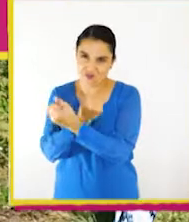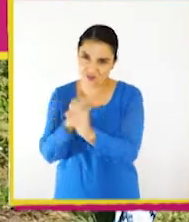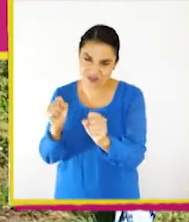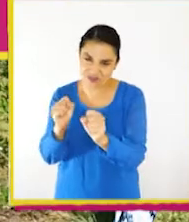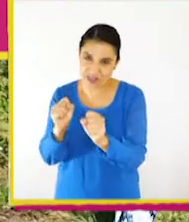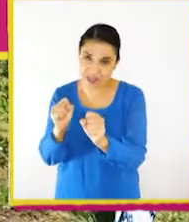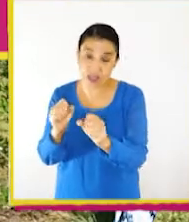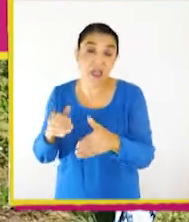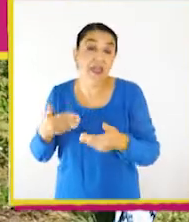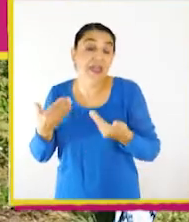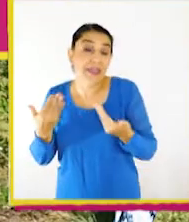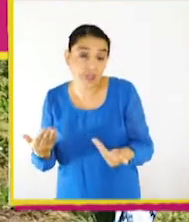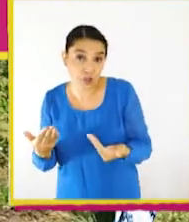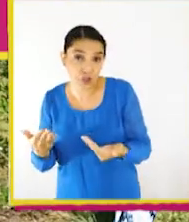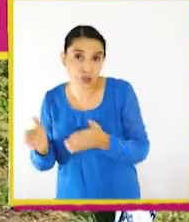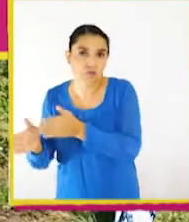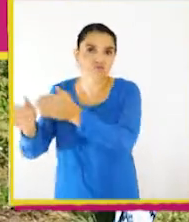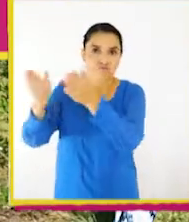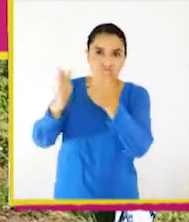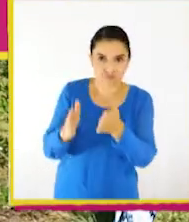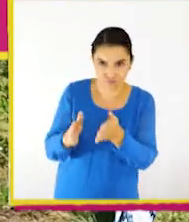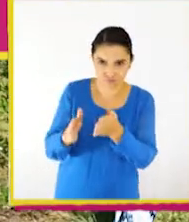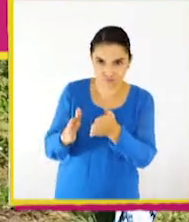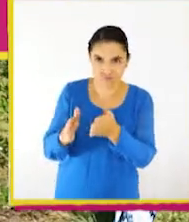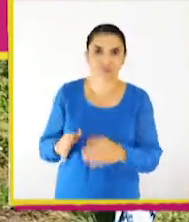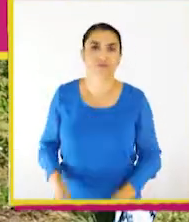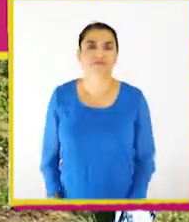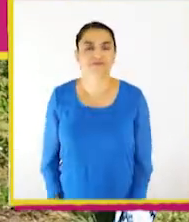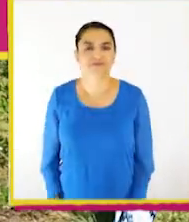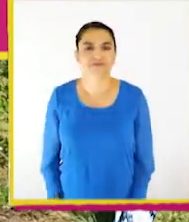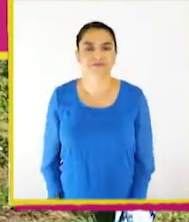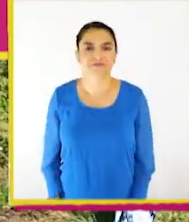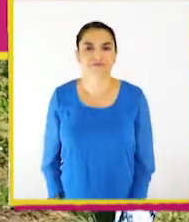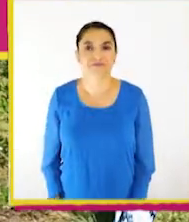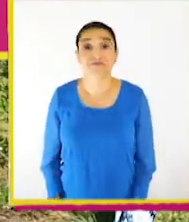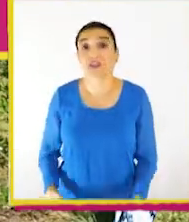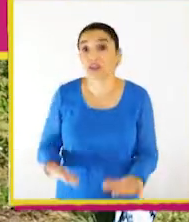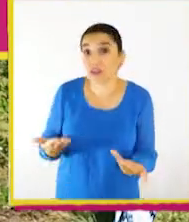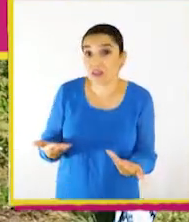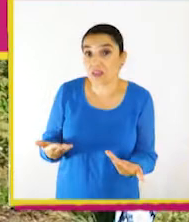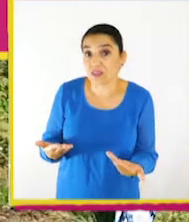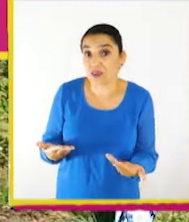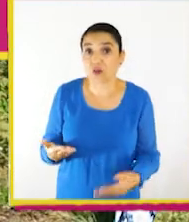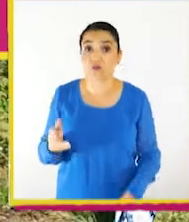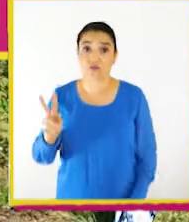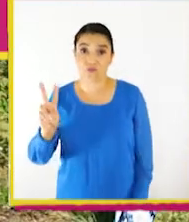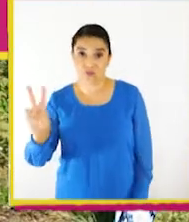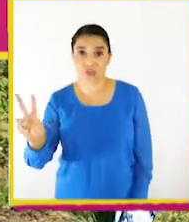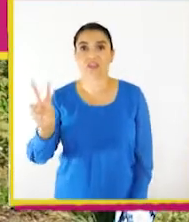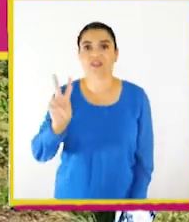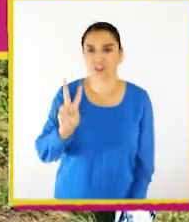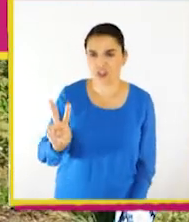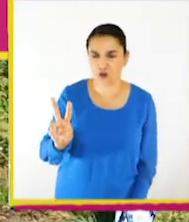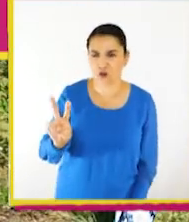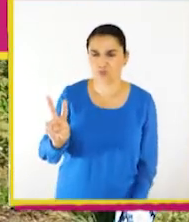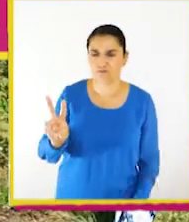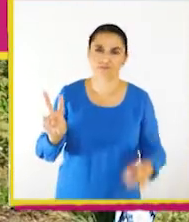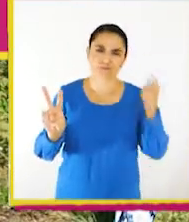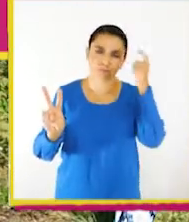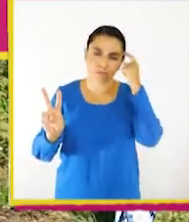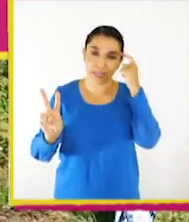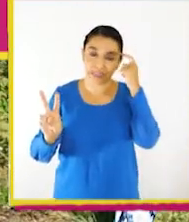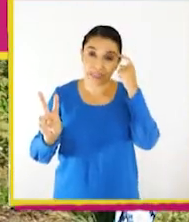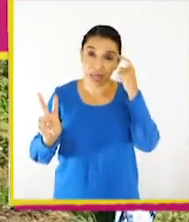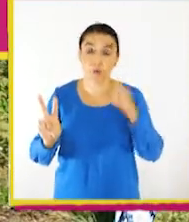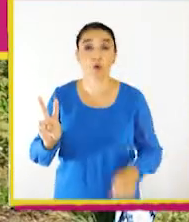No, no cabe. Entonces tenemos que tomar el siguiente número a la derecha. Es decir, el otro 2. Y nos